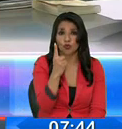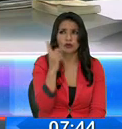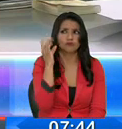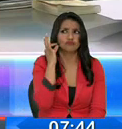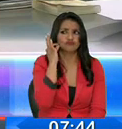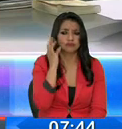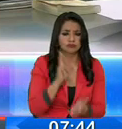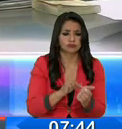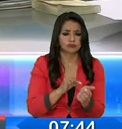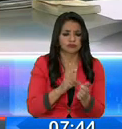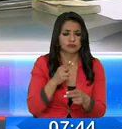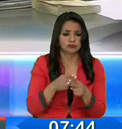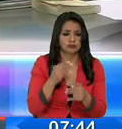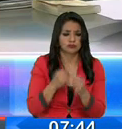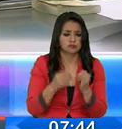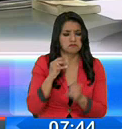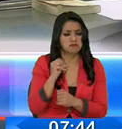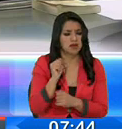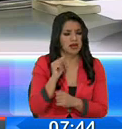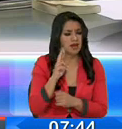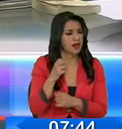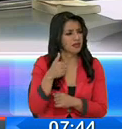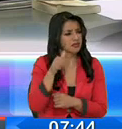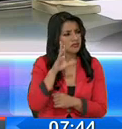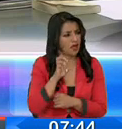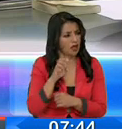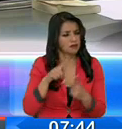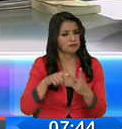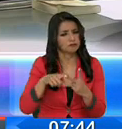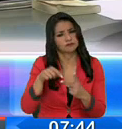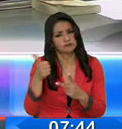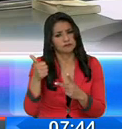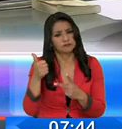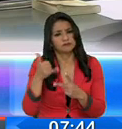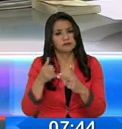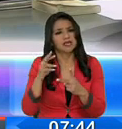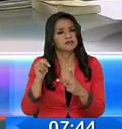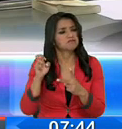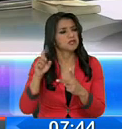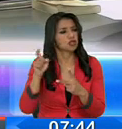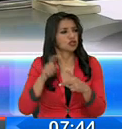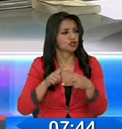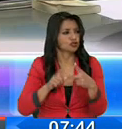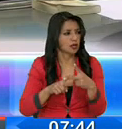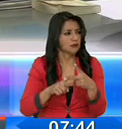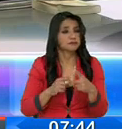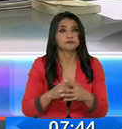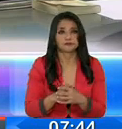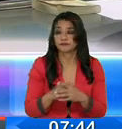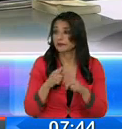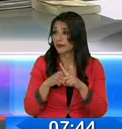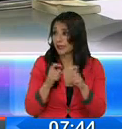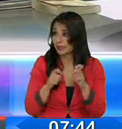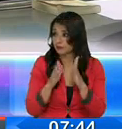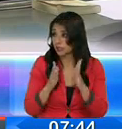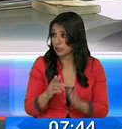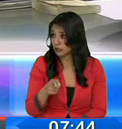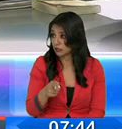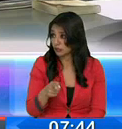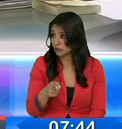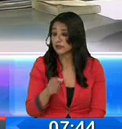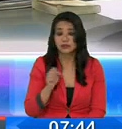margarita guevara y la otra por la doctora verónica espinoza años la última la censura de resolver